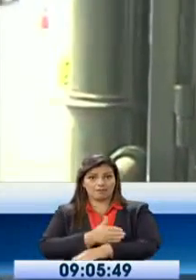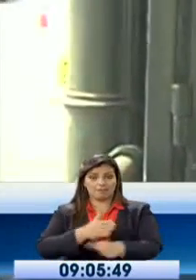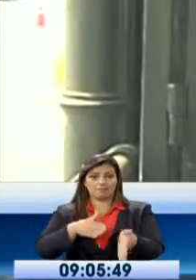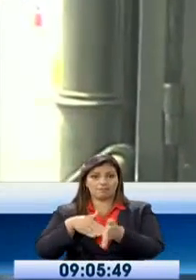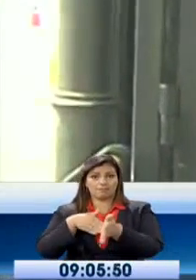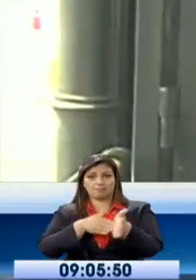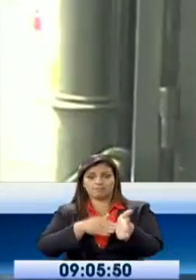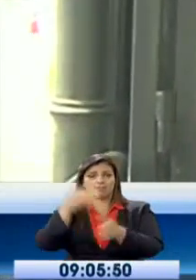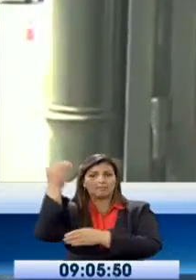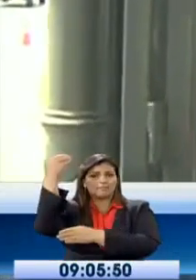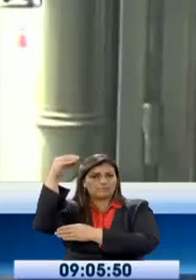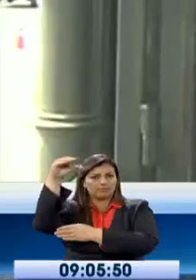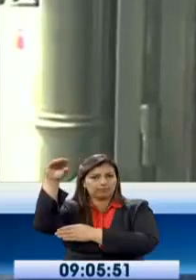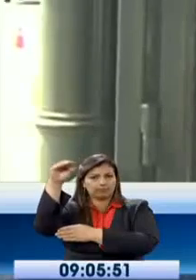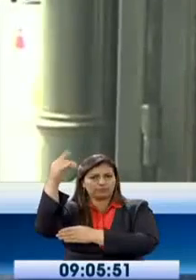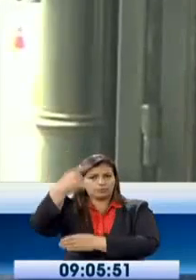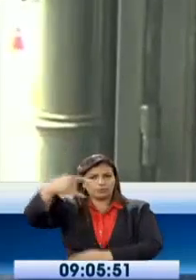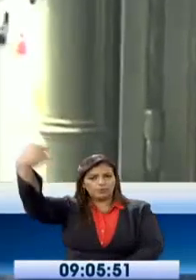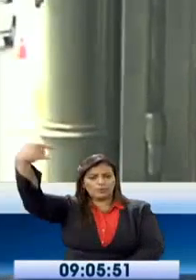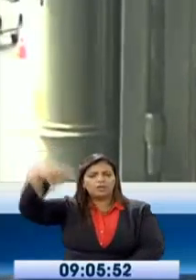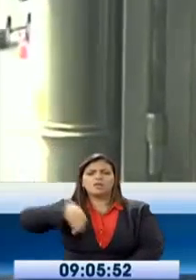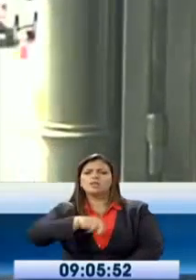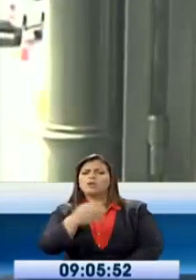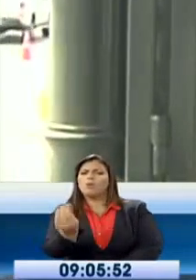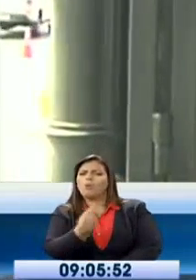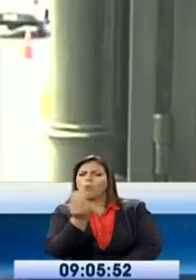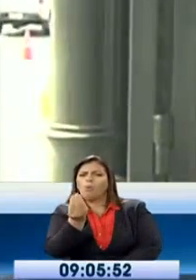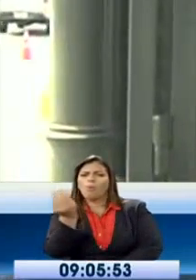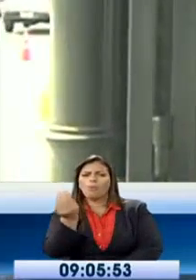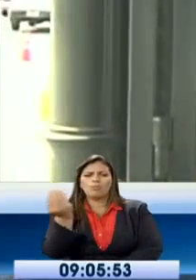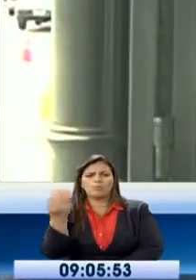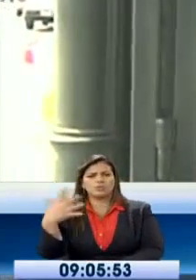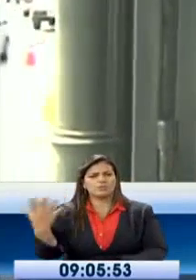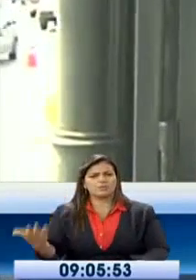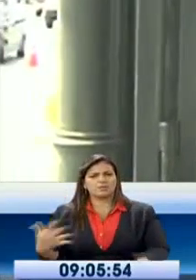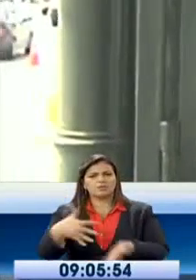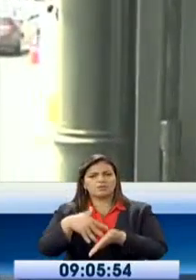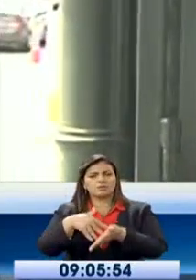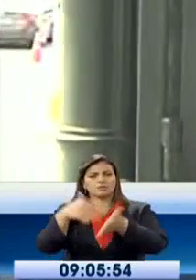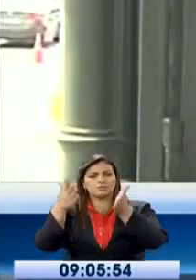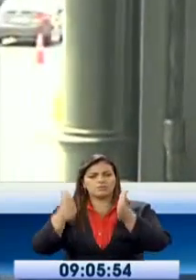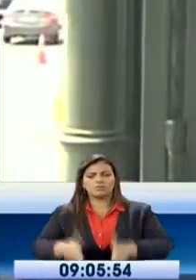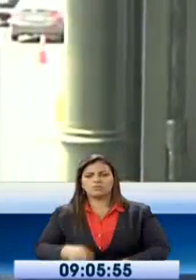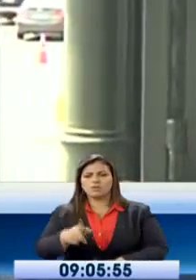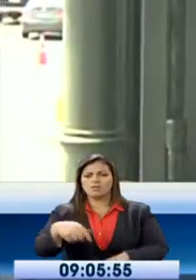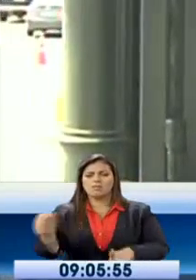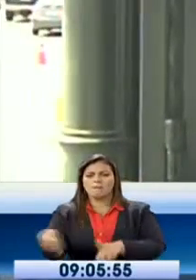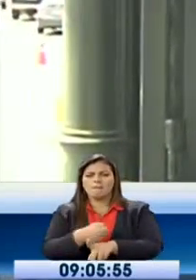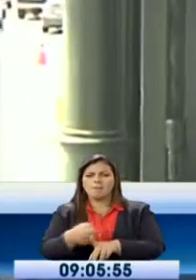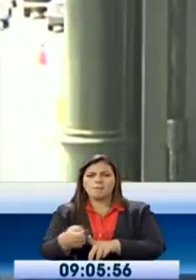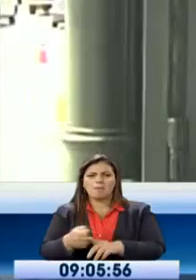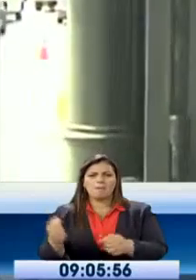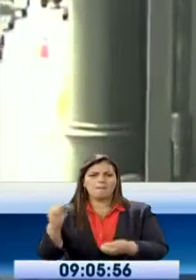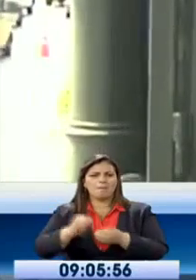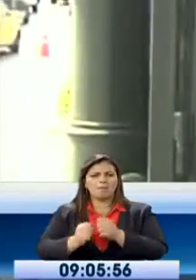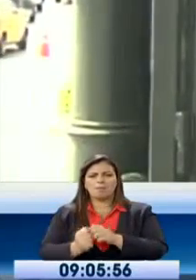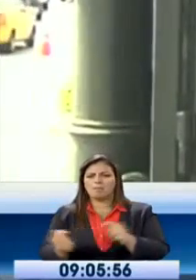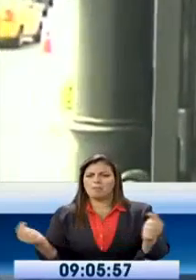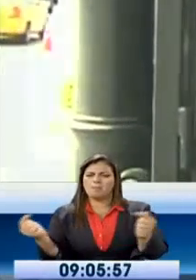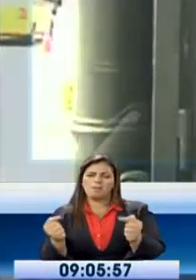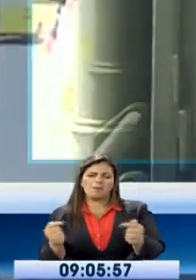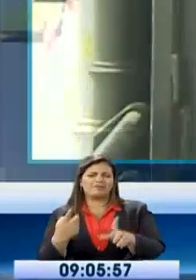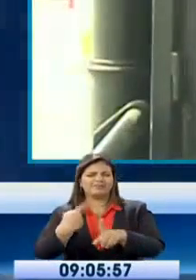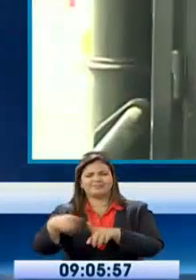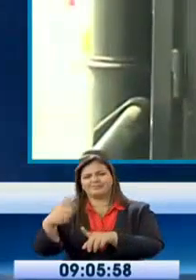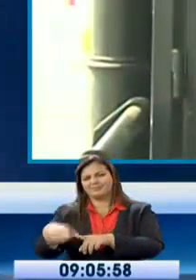videos que hemos estado exponiendo esta mañana. Actos de violencia que protagonizan ciertos grupos de estudiantes de secundaria. Es el informe, entonces, y vamos a